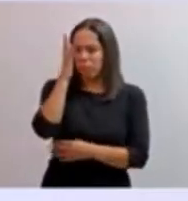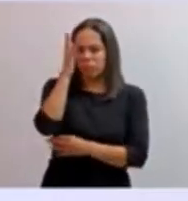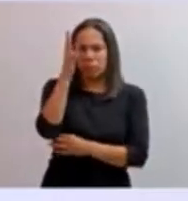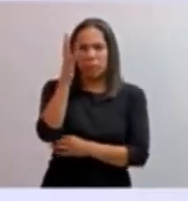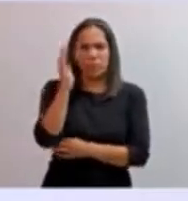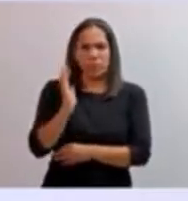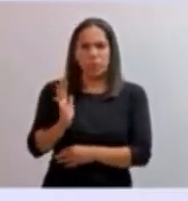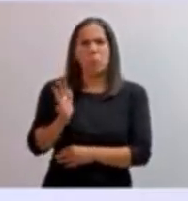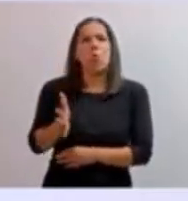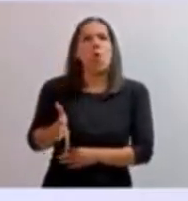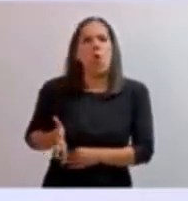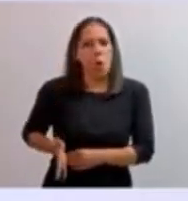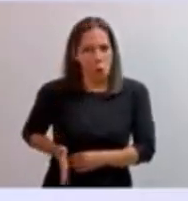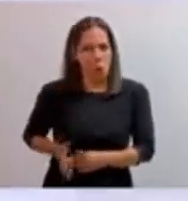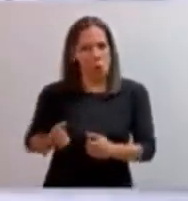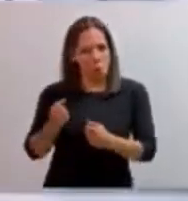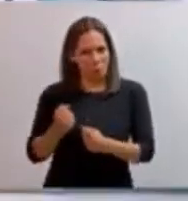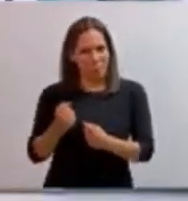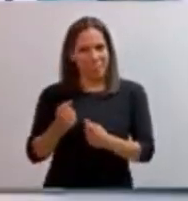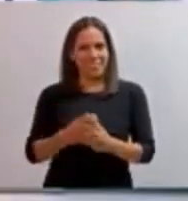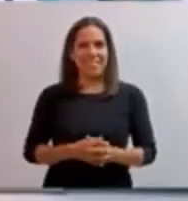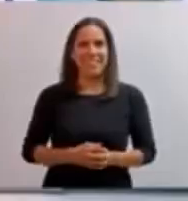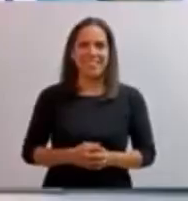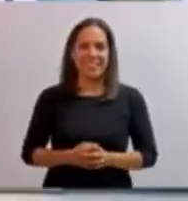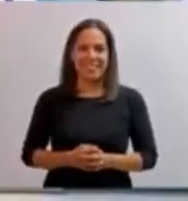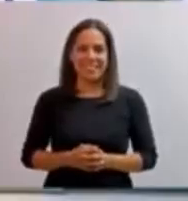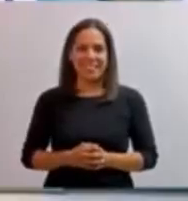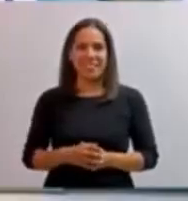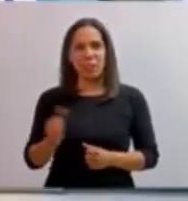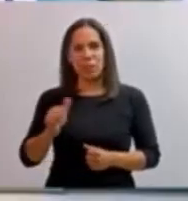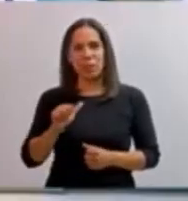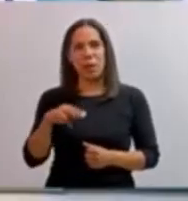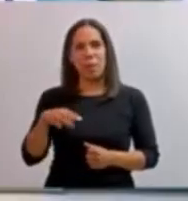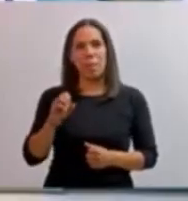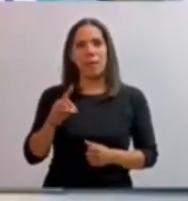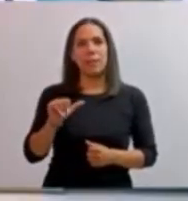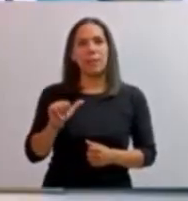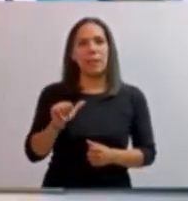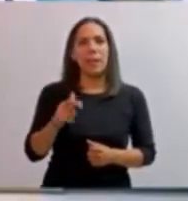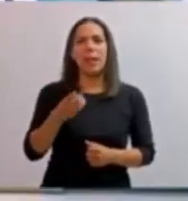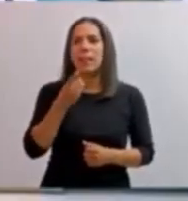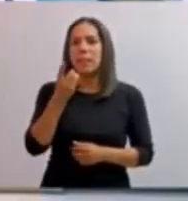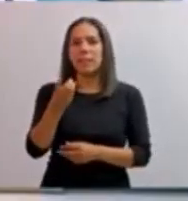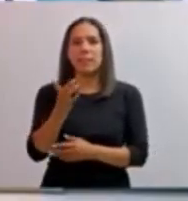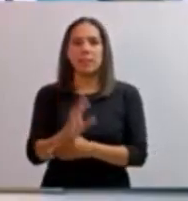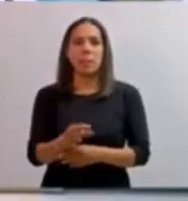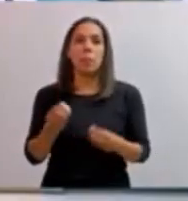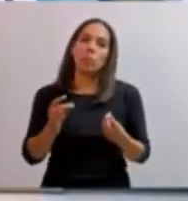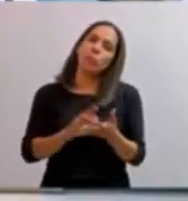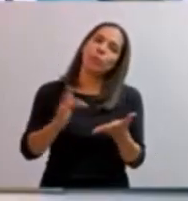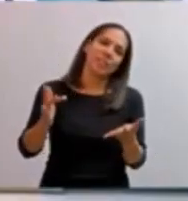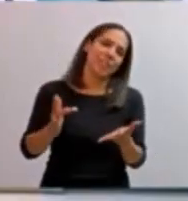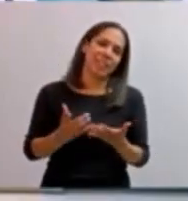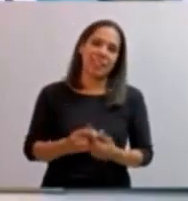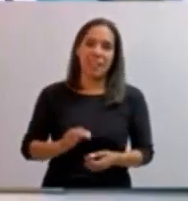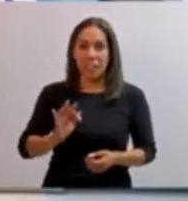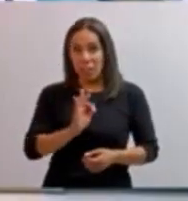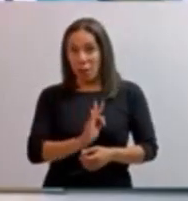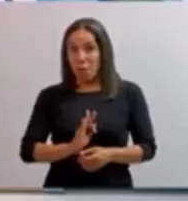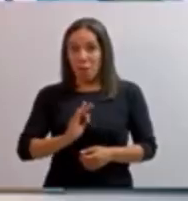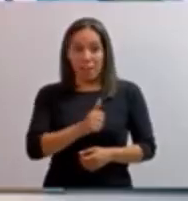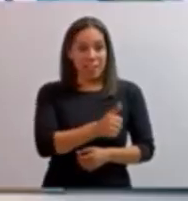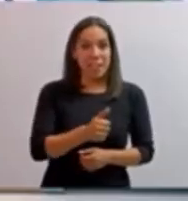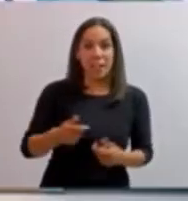función de la TEPI. Otro comentario que tenemos de Amanda Hernández Peniche nos dice: Muchas, muchas felicidades a